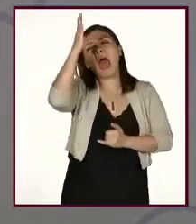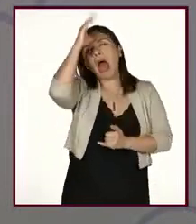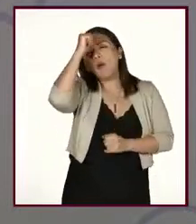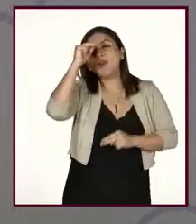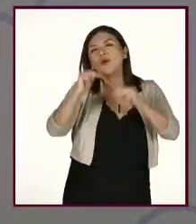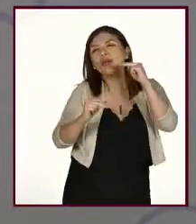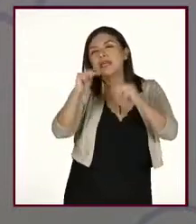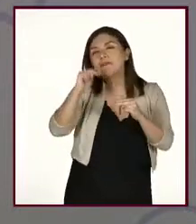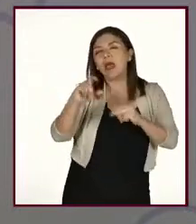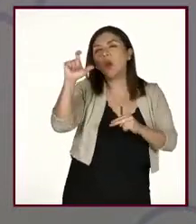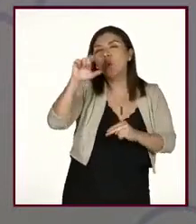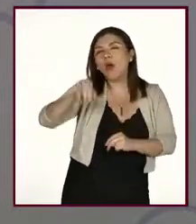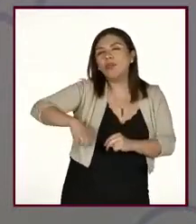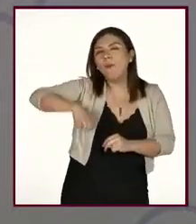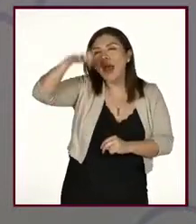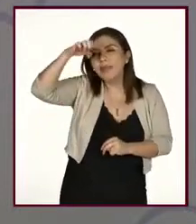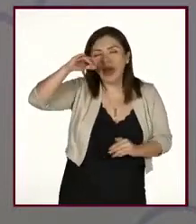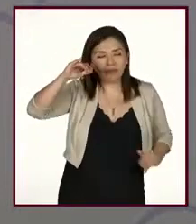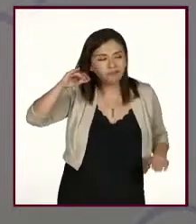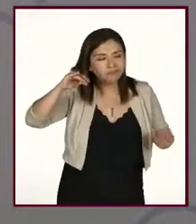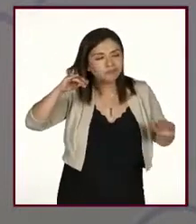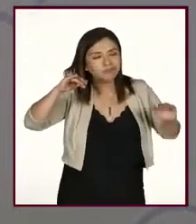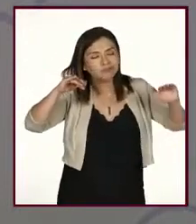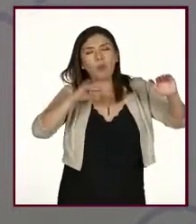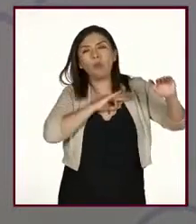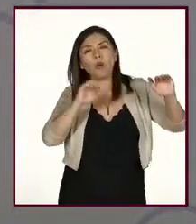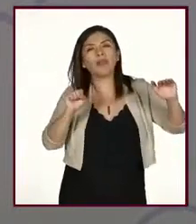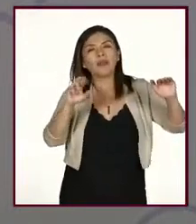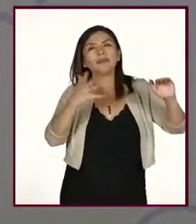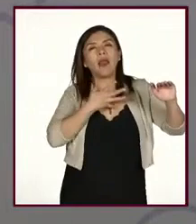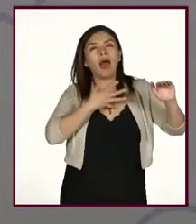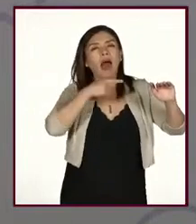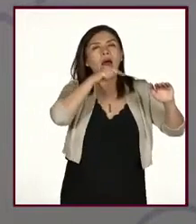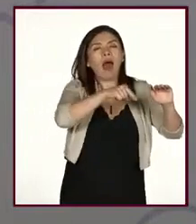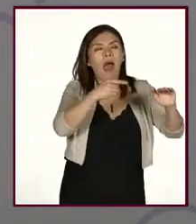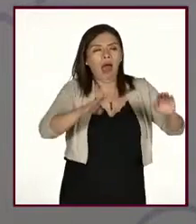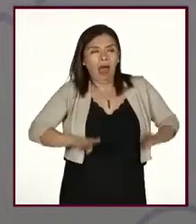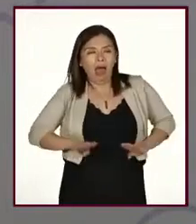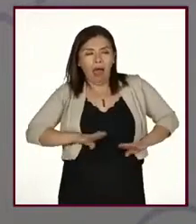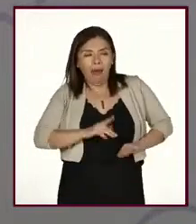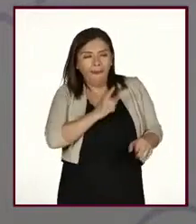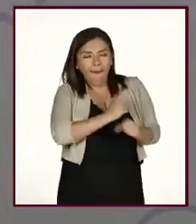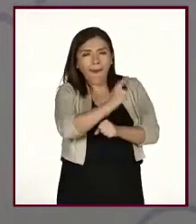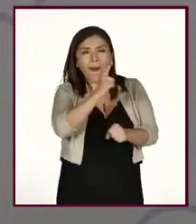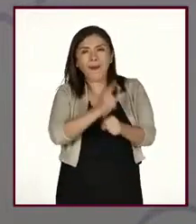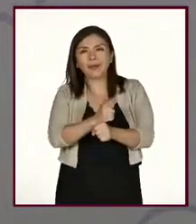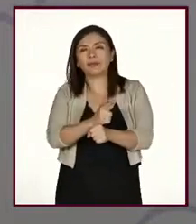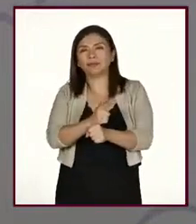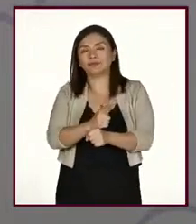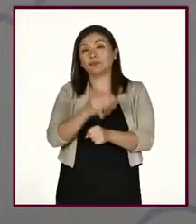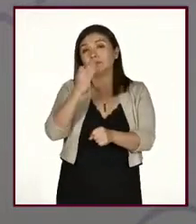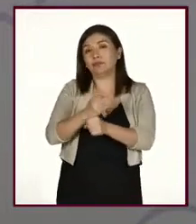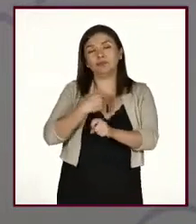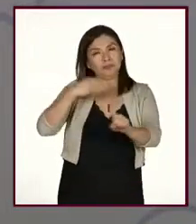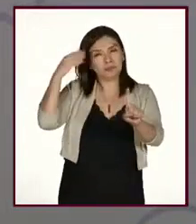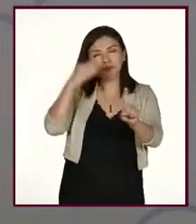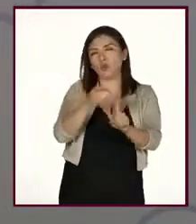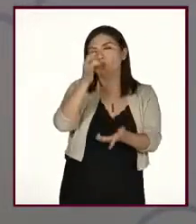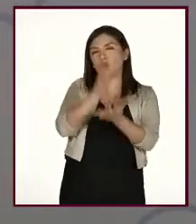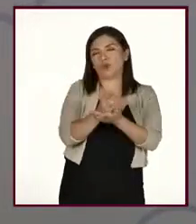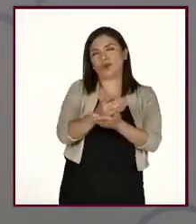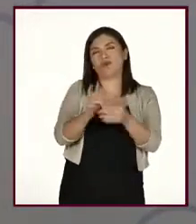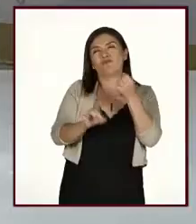al momento de desarrollo cognitivo, sí puede haber como ciertos trastornos de ansiedad, porque no los tocamos ahorita nos enfocamos en la